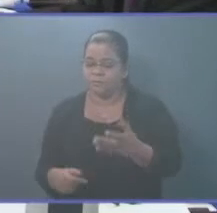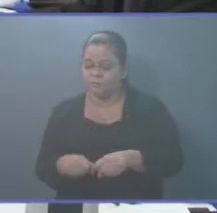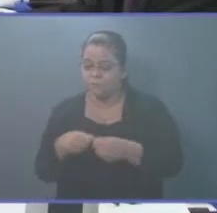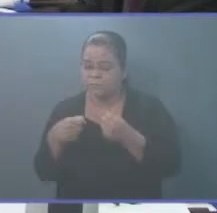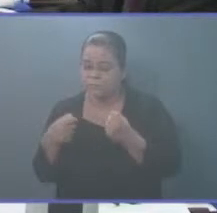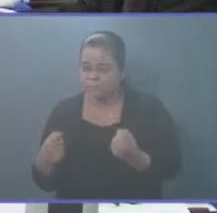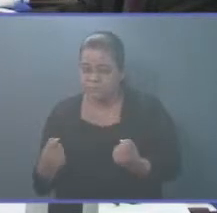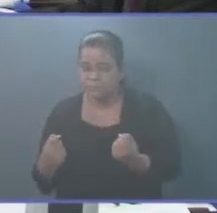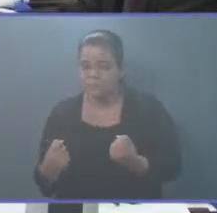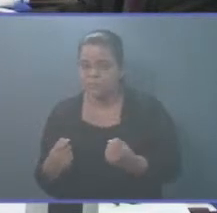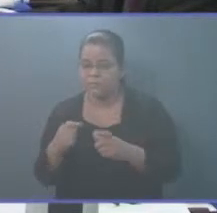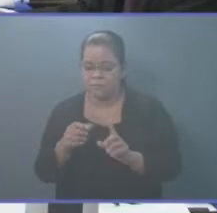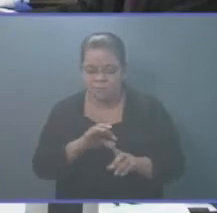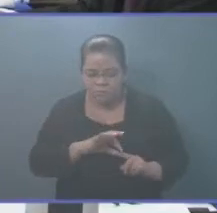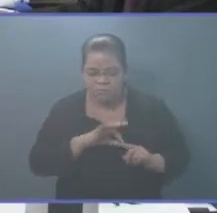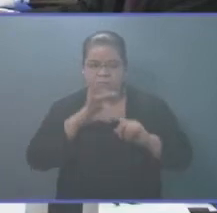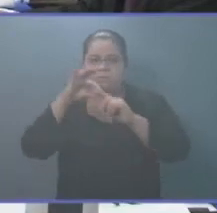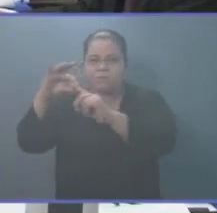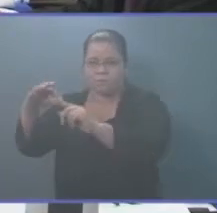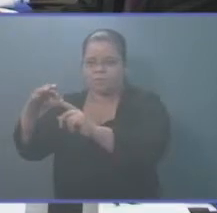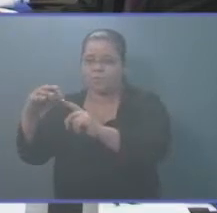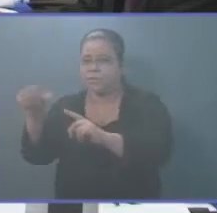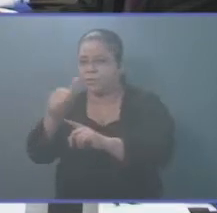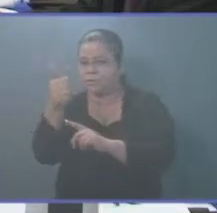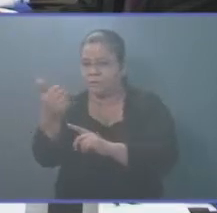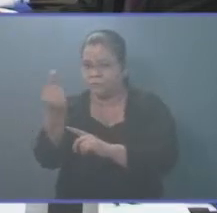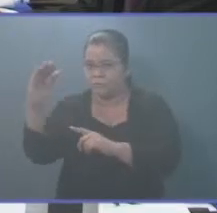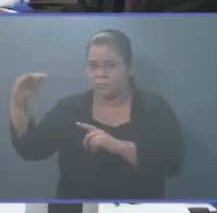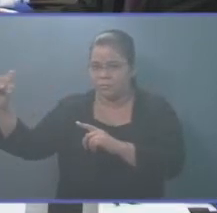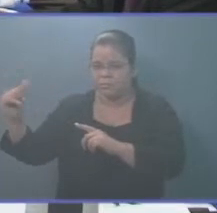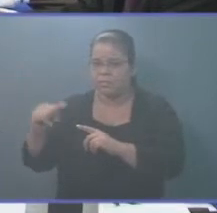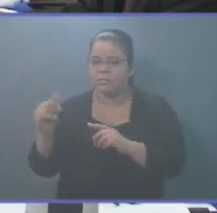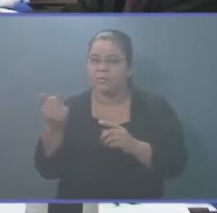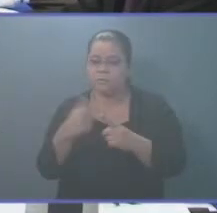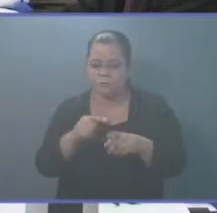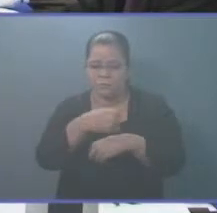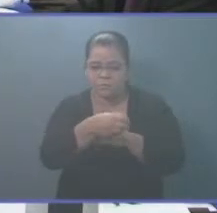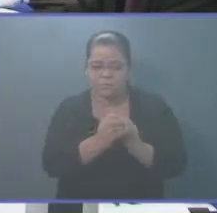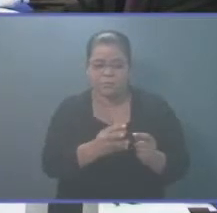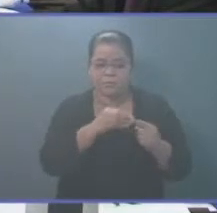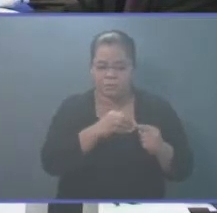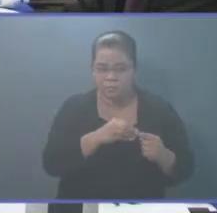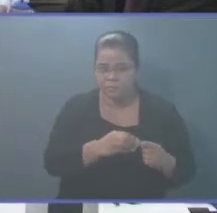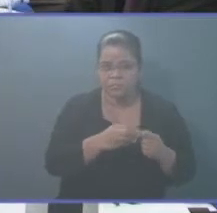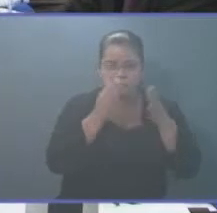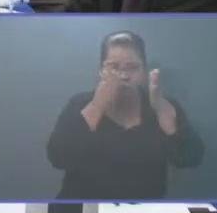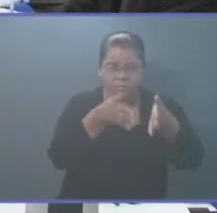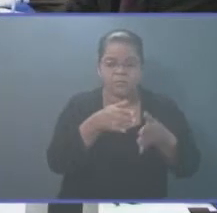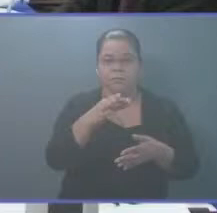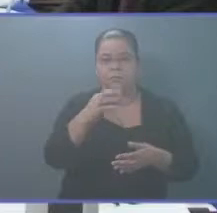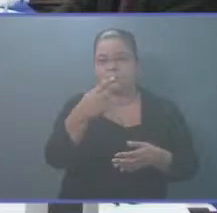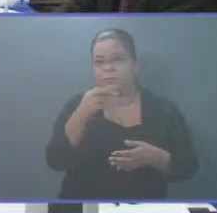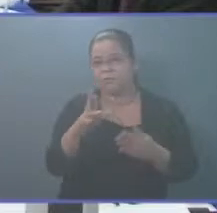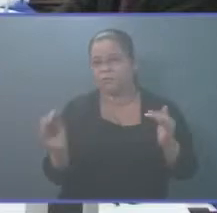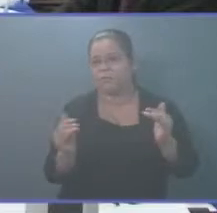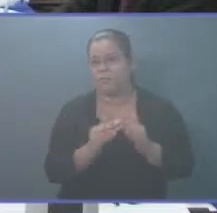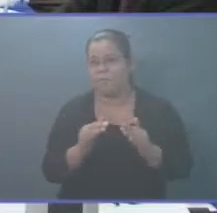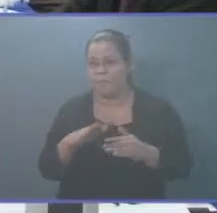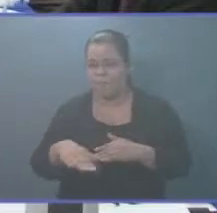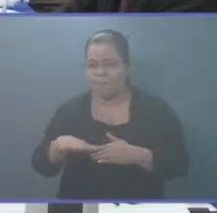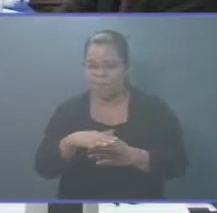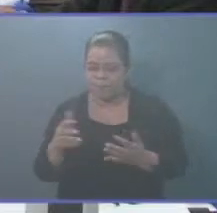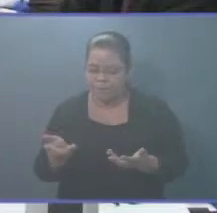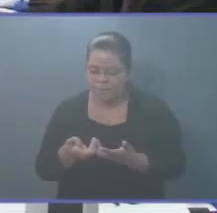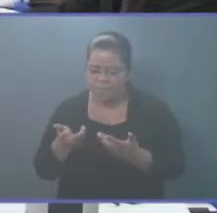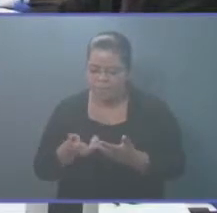tráfico ilegal y trata de personas de la Fiscalía General de la República y el área de